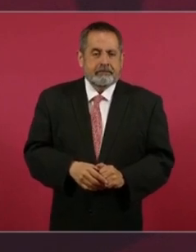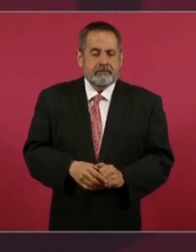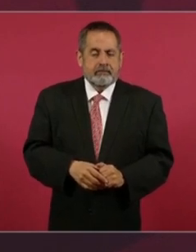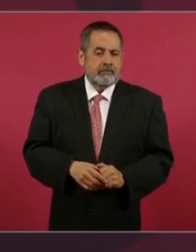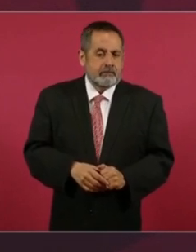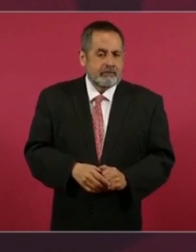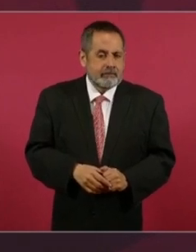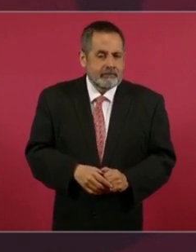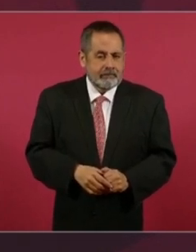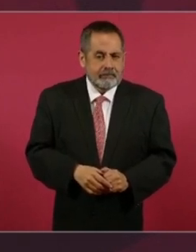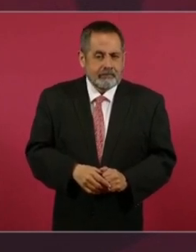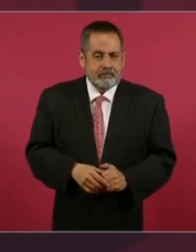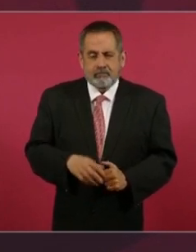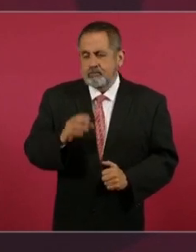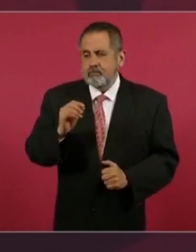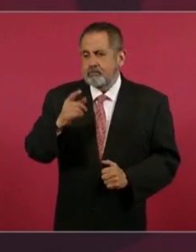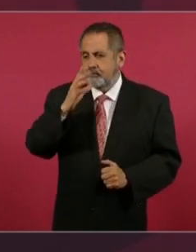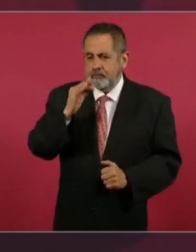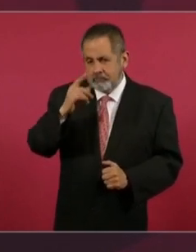siempre